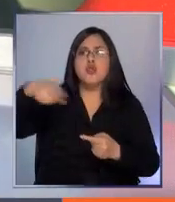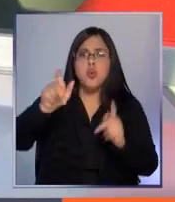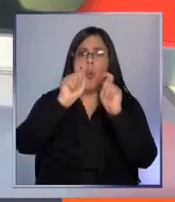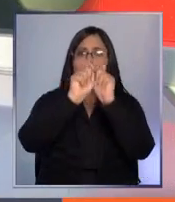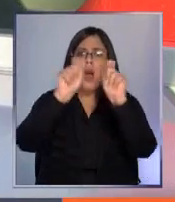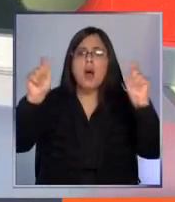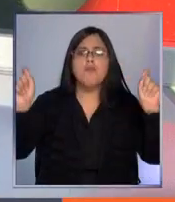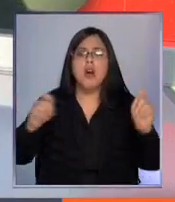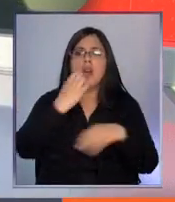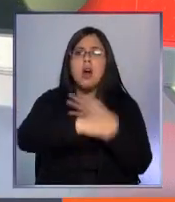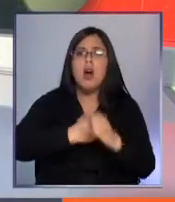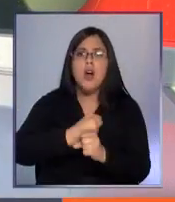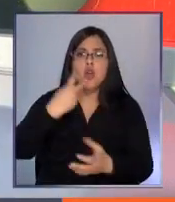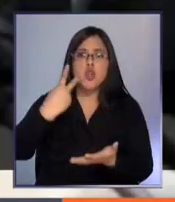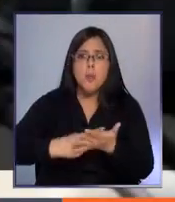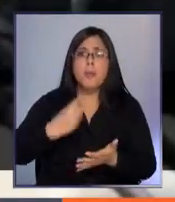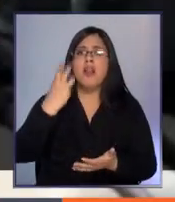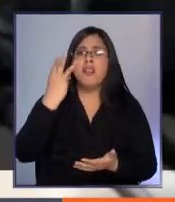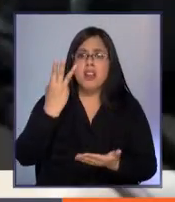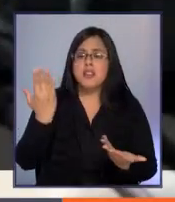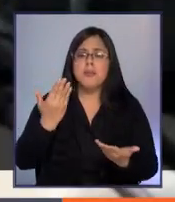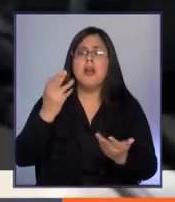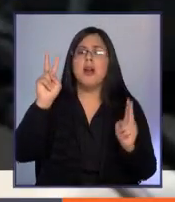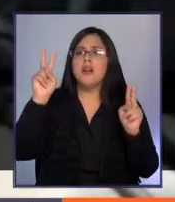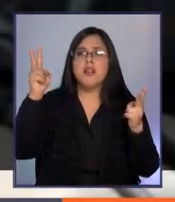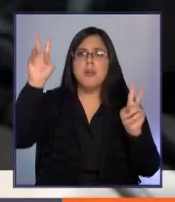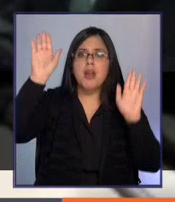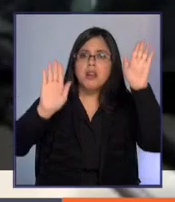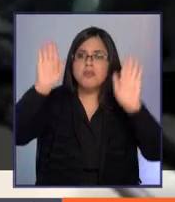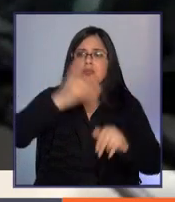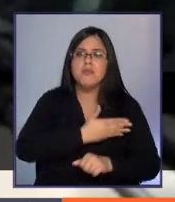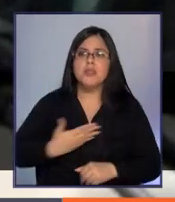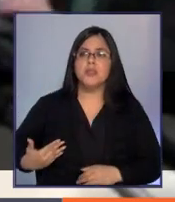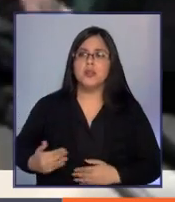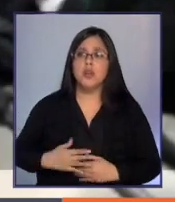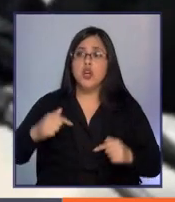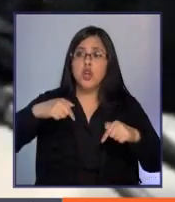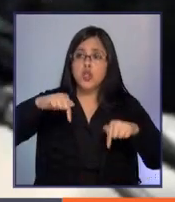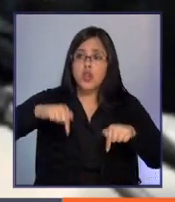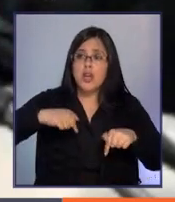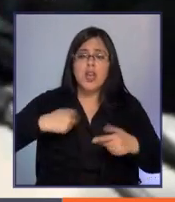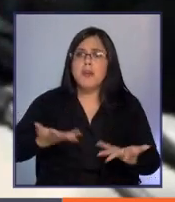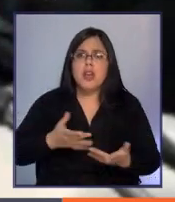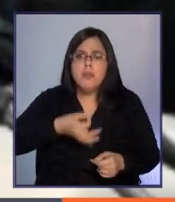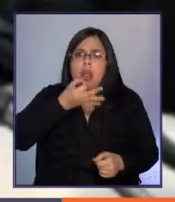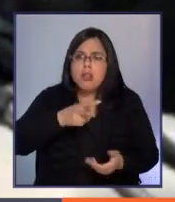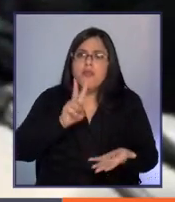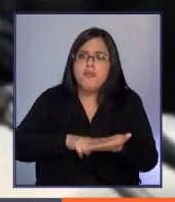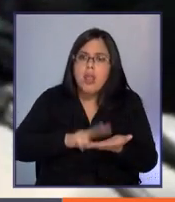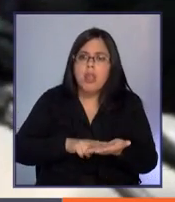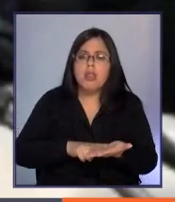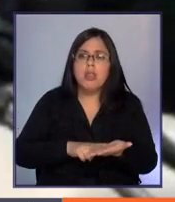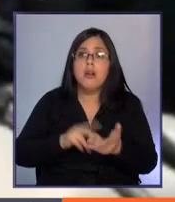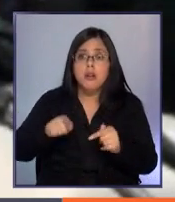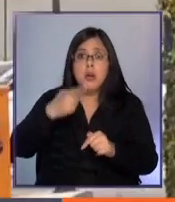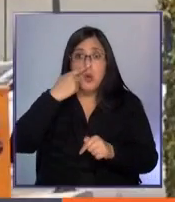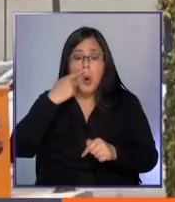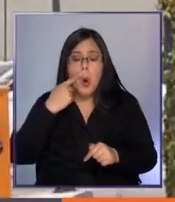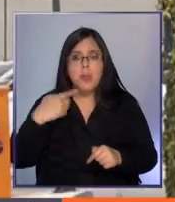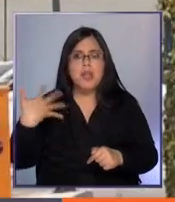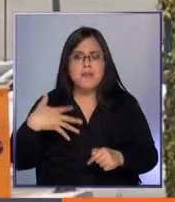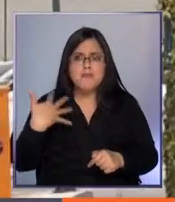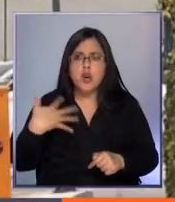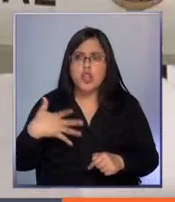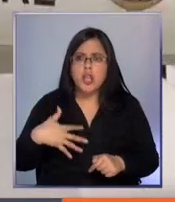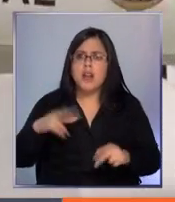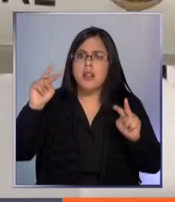año 2013. Estoy aquí para hablar la verdad. Y decir todo lo que yo sé. Es un hombre clave en el caso Lavallato y su